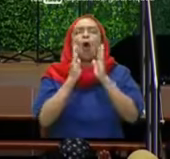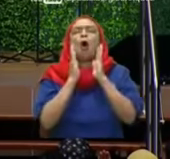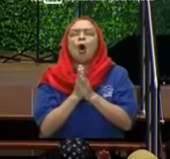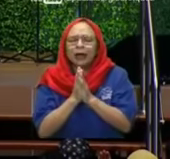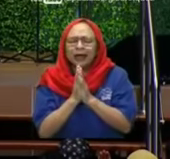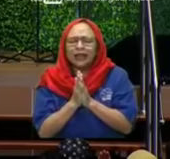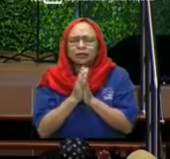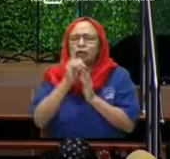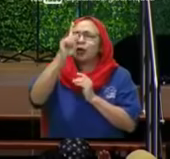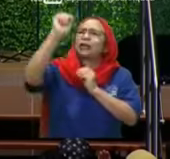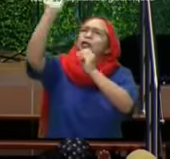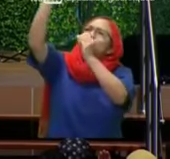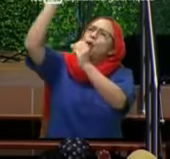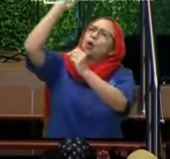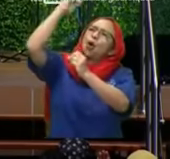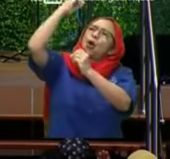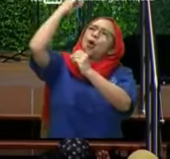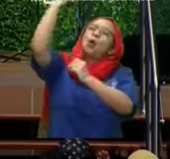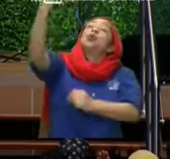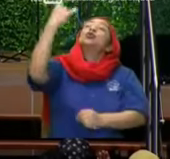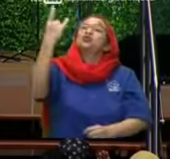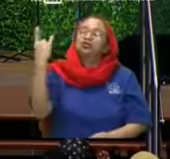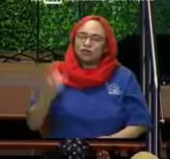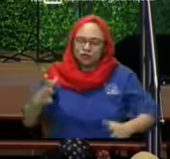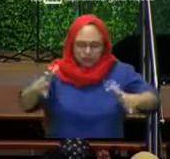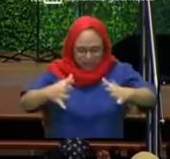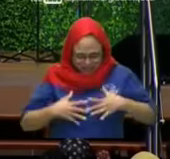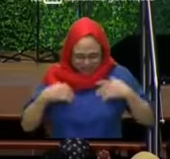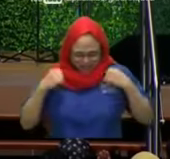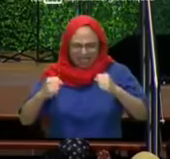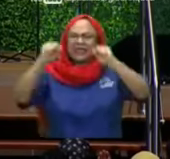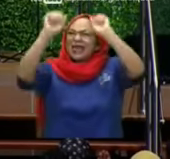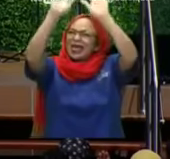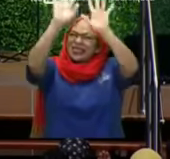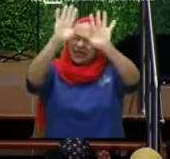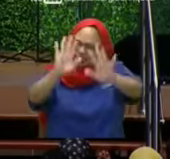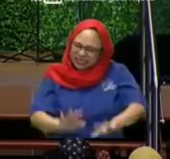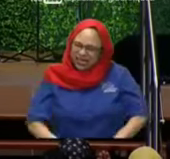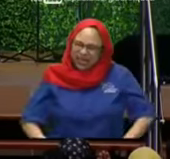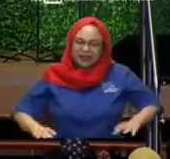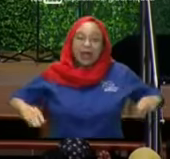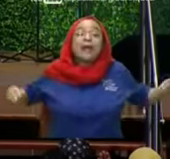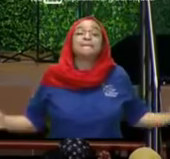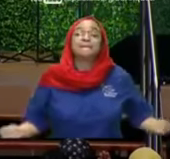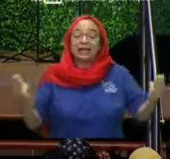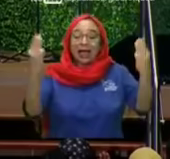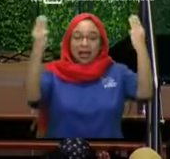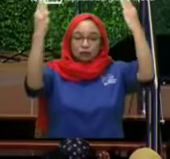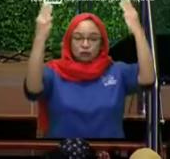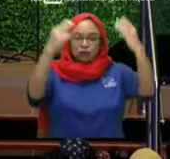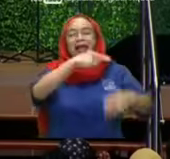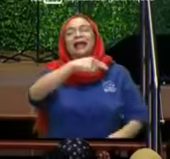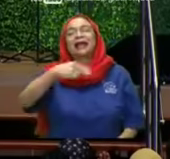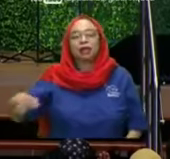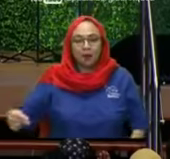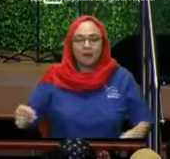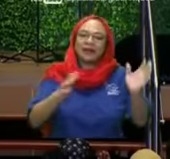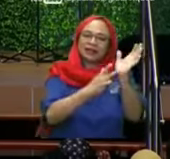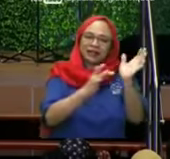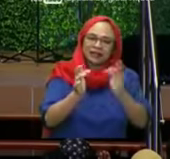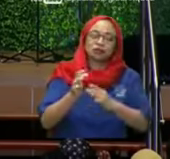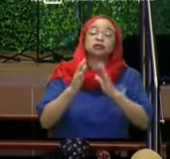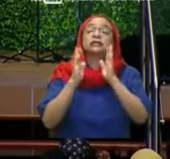que venga tu unción de sanidad, de milagros. En el nombre de Jesús te